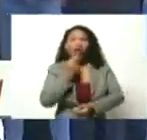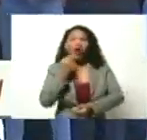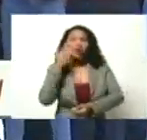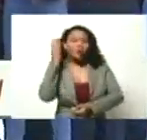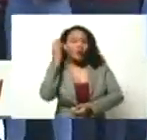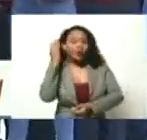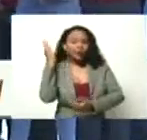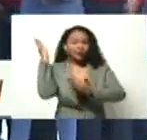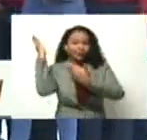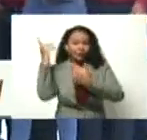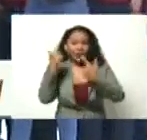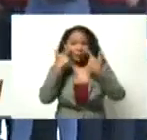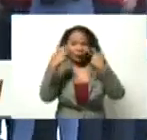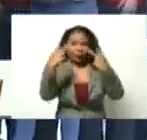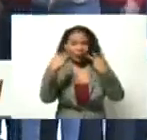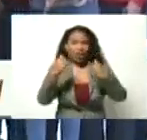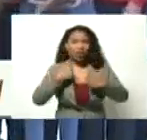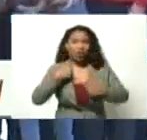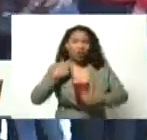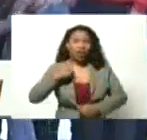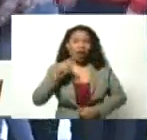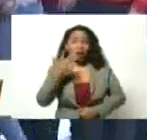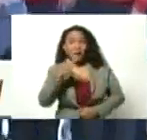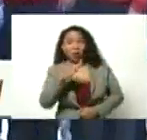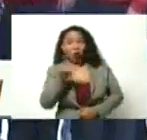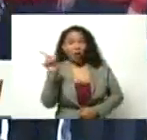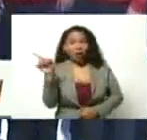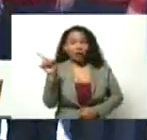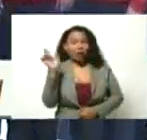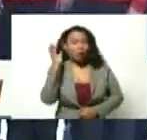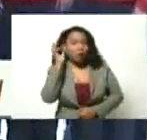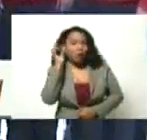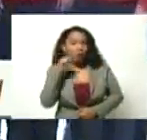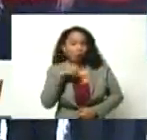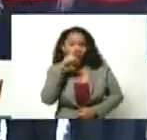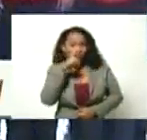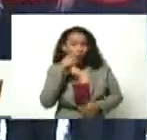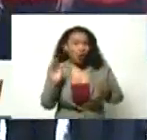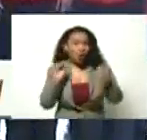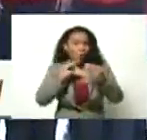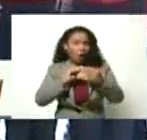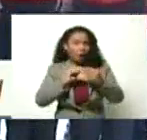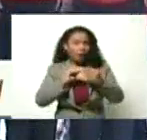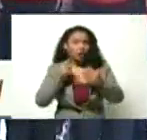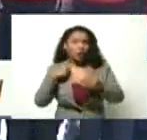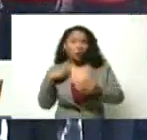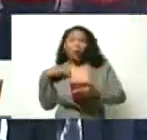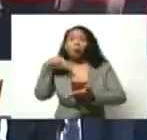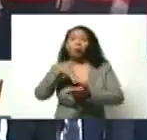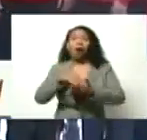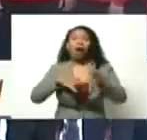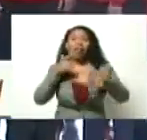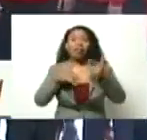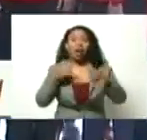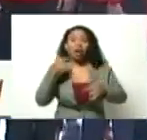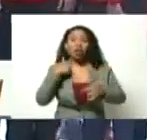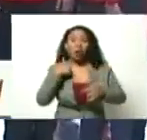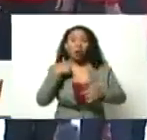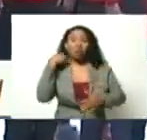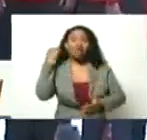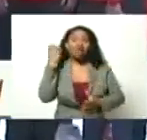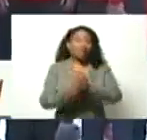miren cuando yo tenía la edad de estas niñas me hubieran montado en un acto así pegó la